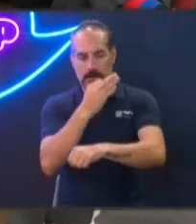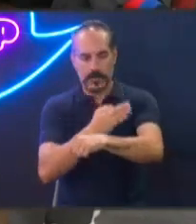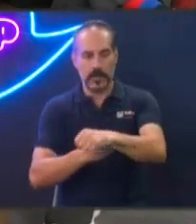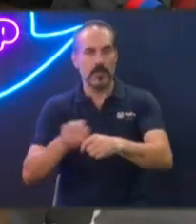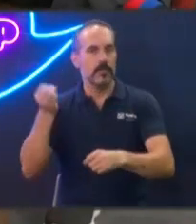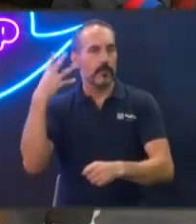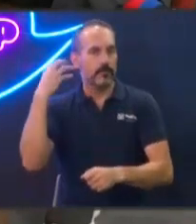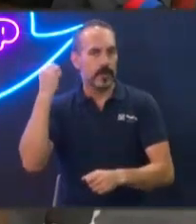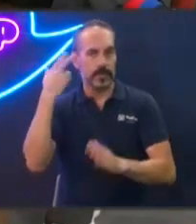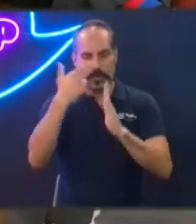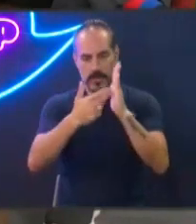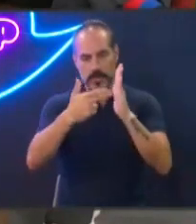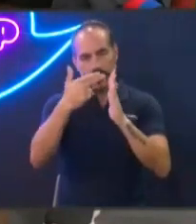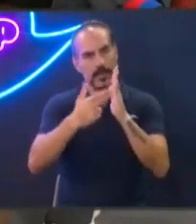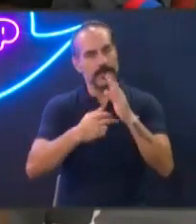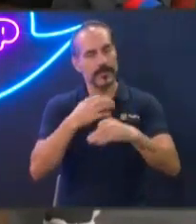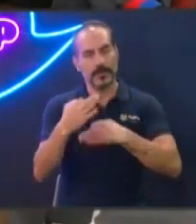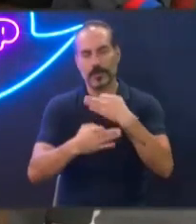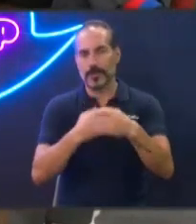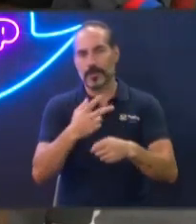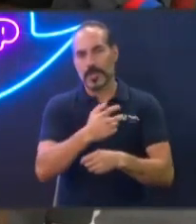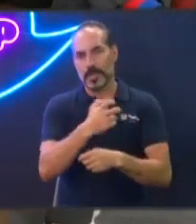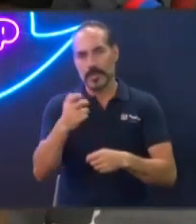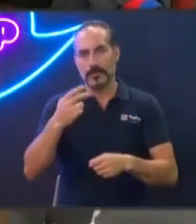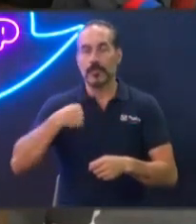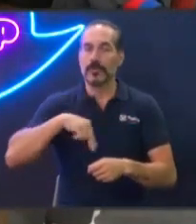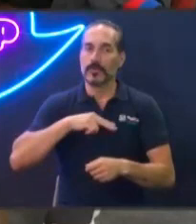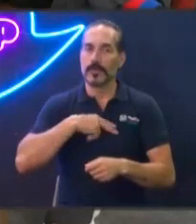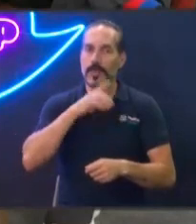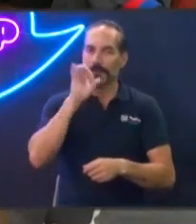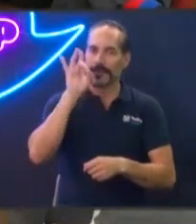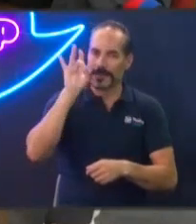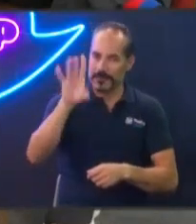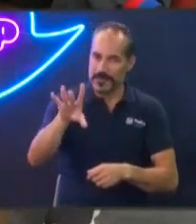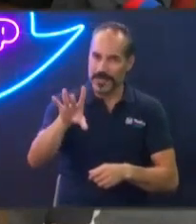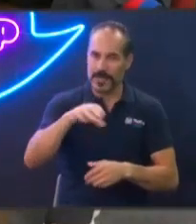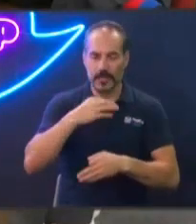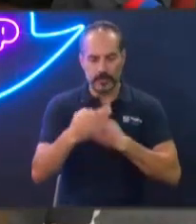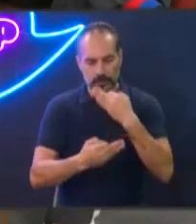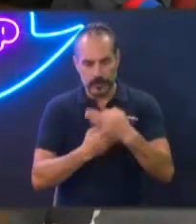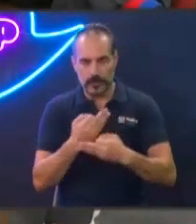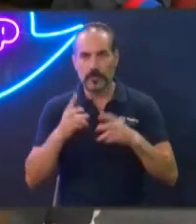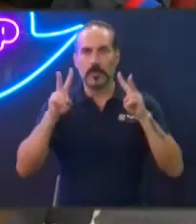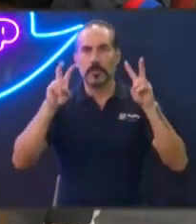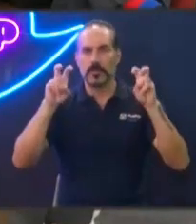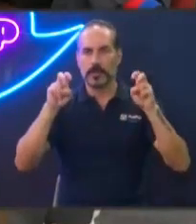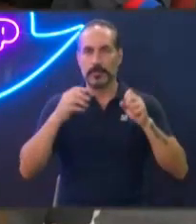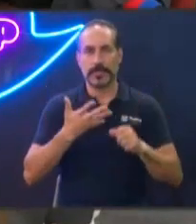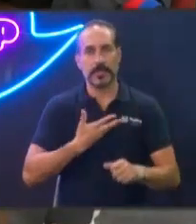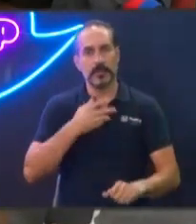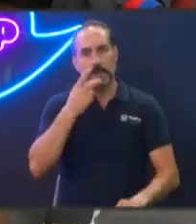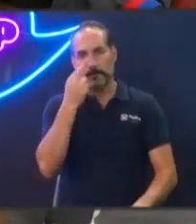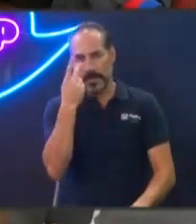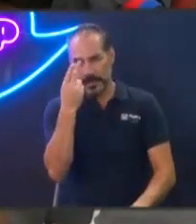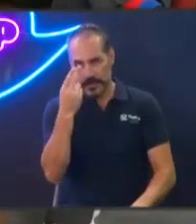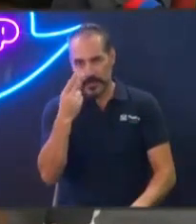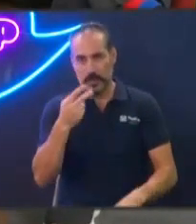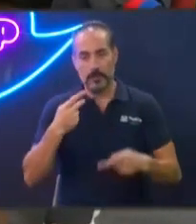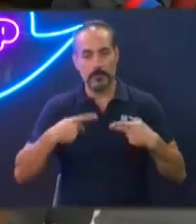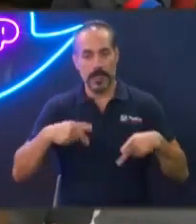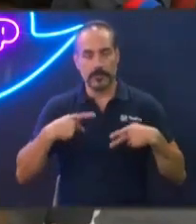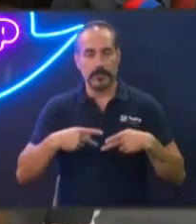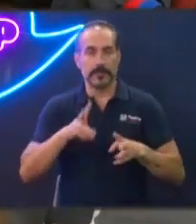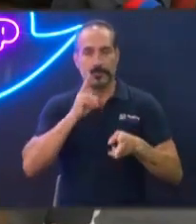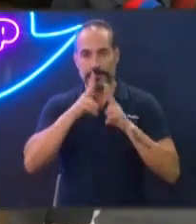talleres y foros les haremos llegar con mucho gusto toda eh todos los temas son tenemos 25 ponentes